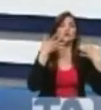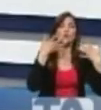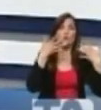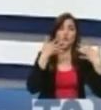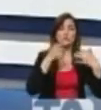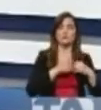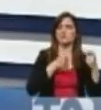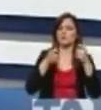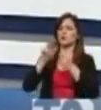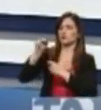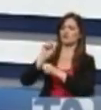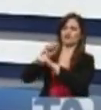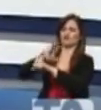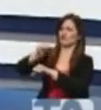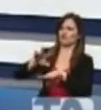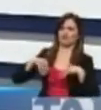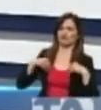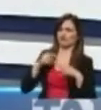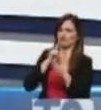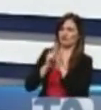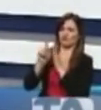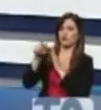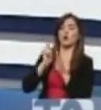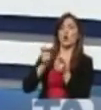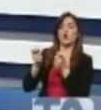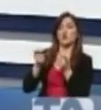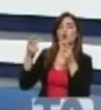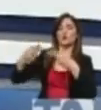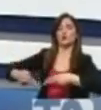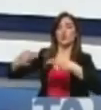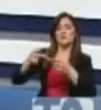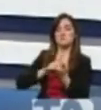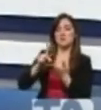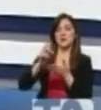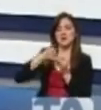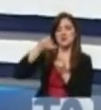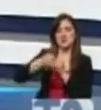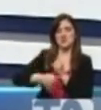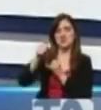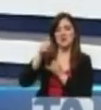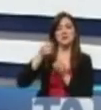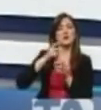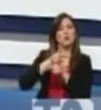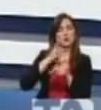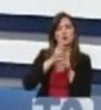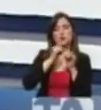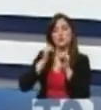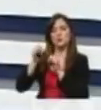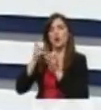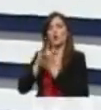en rechazo a la tasa de servicio de control aduanero. El fallo se dio el mismo día en que la medida empezó a aplicarse en el país.